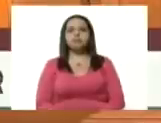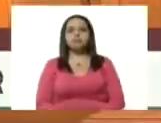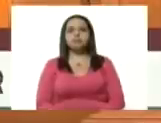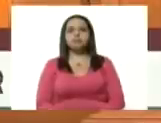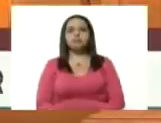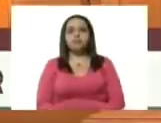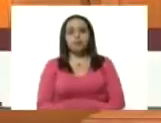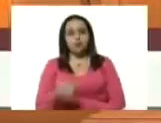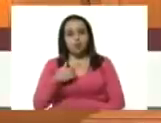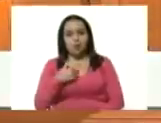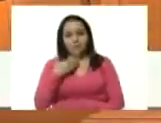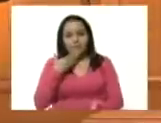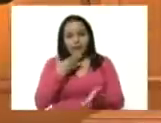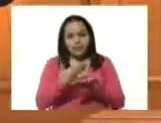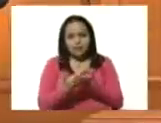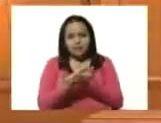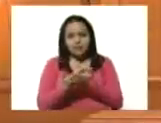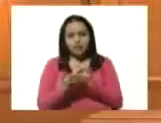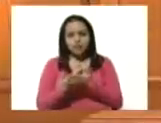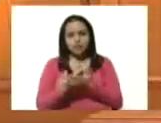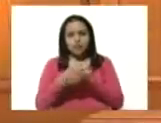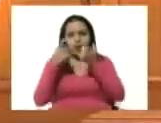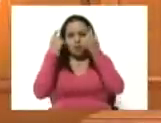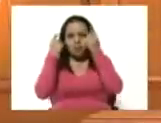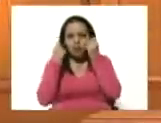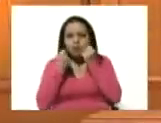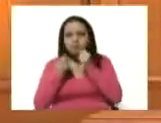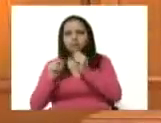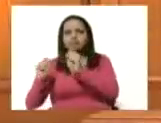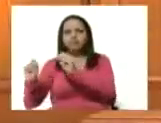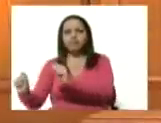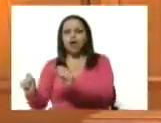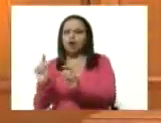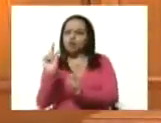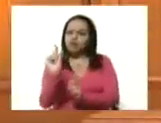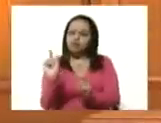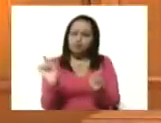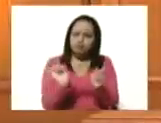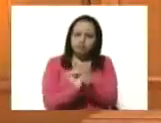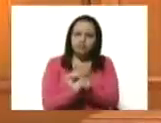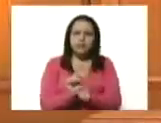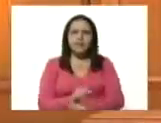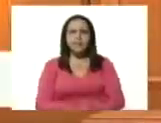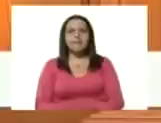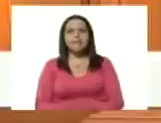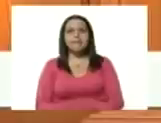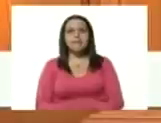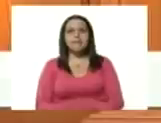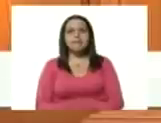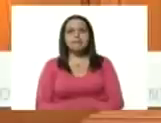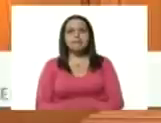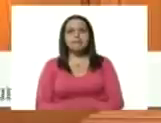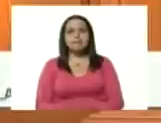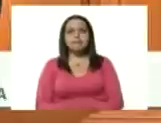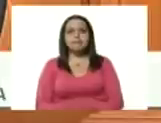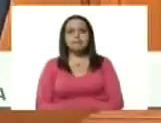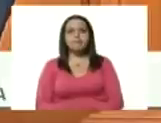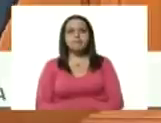Solicito a ustedes permiso para retirarme momentáneamente el